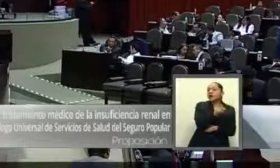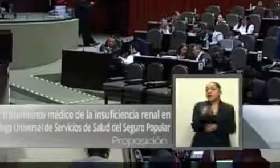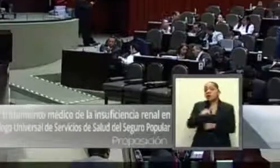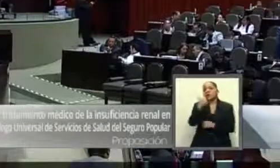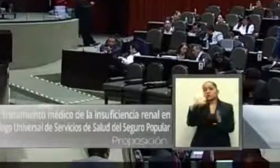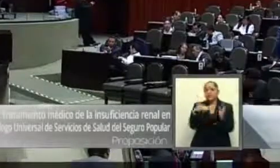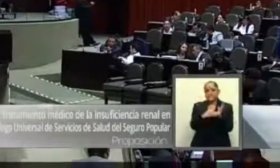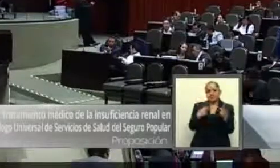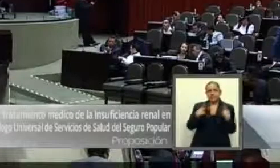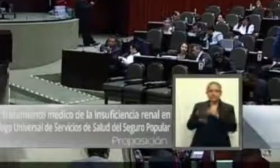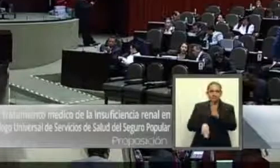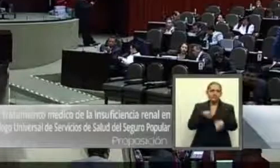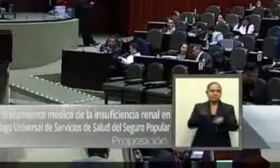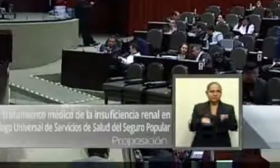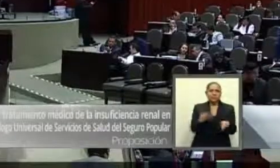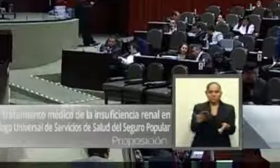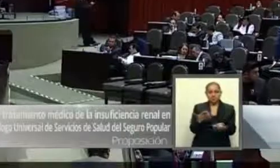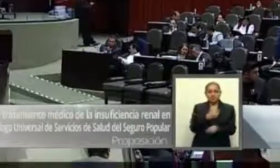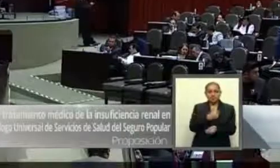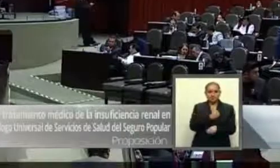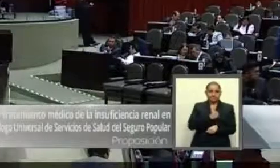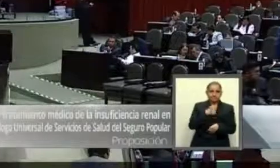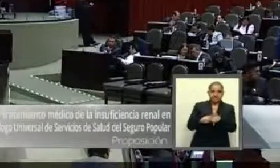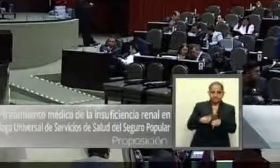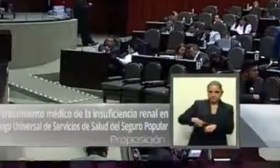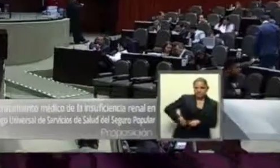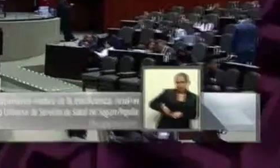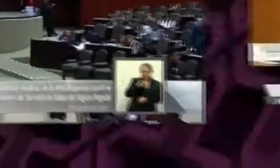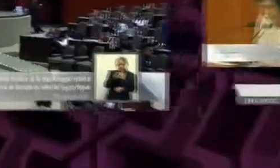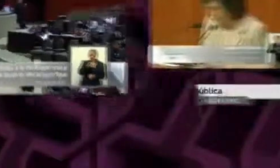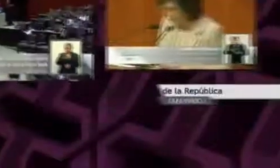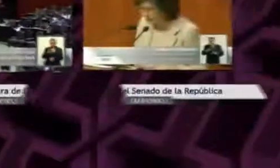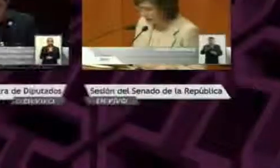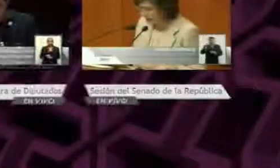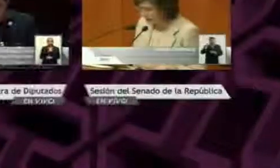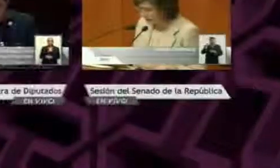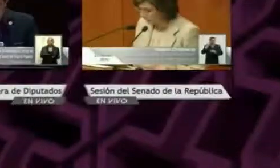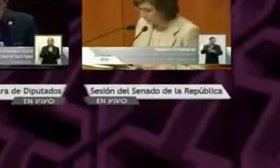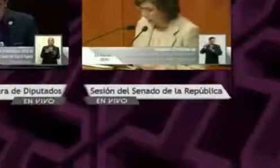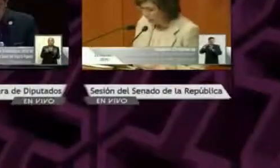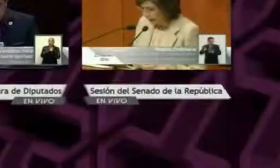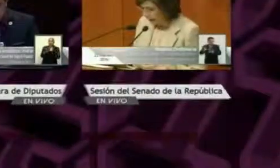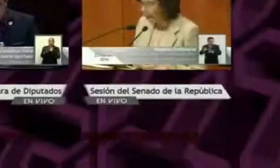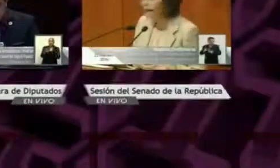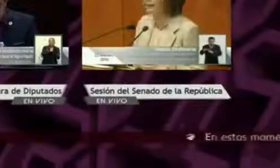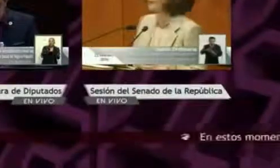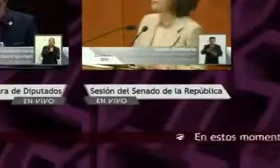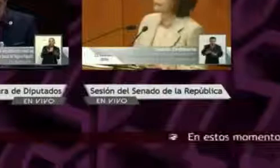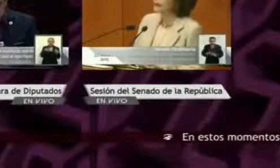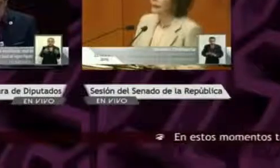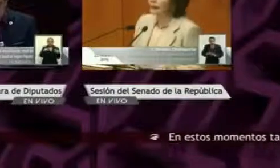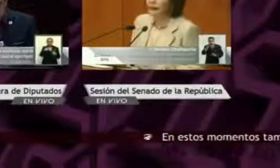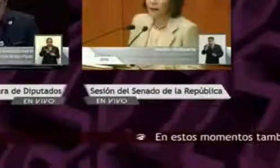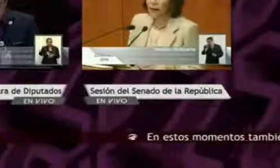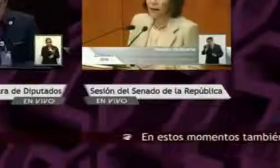fallecidos derivados de las complicaciones por insuficiencia renal. Existe una nueva desigualdad entre los enfermos con